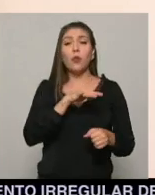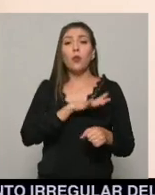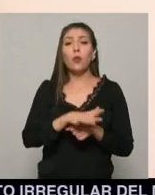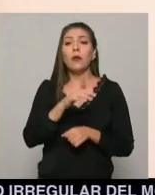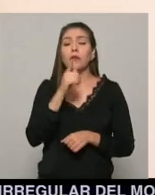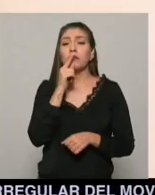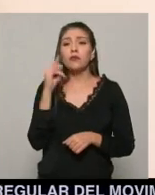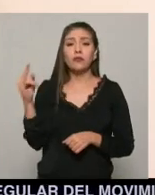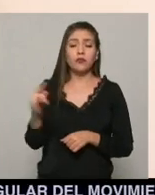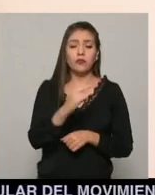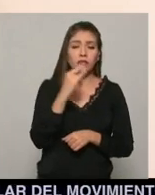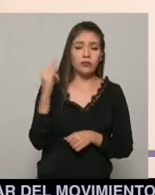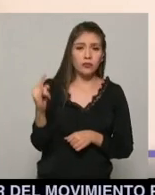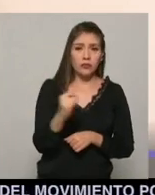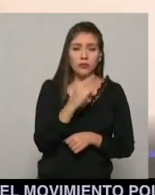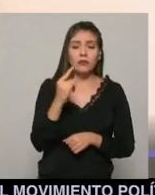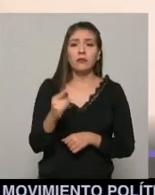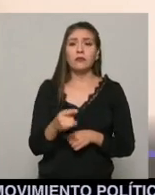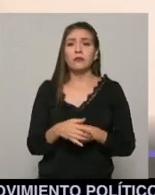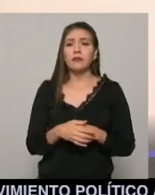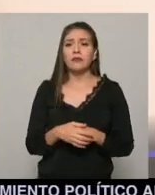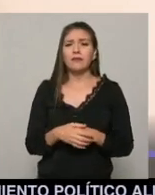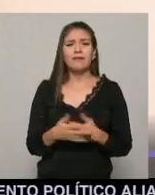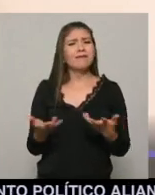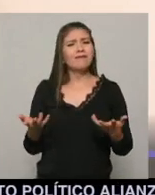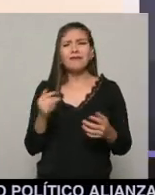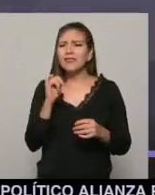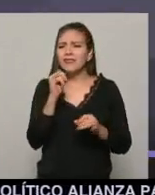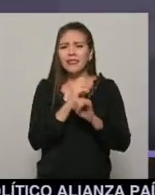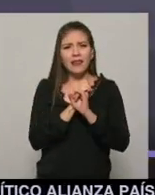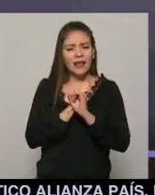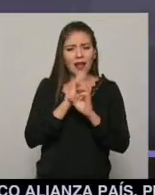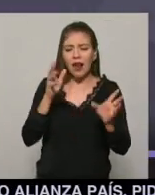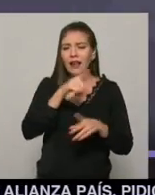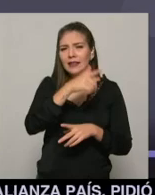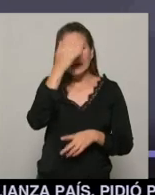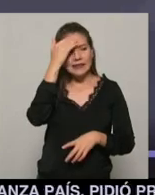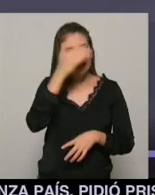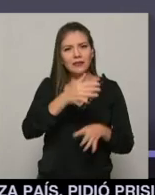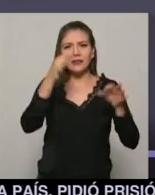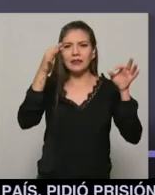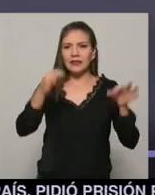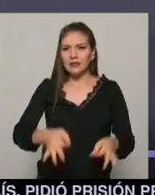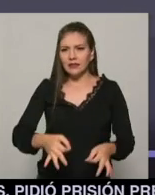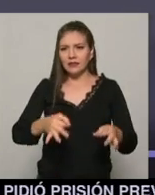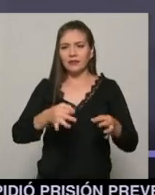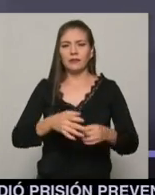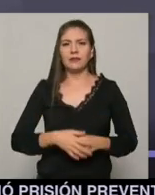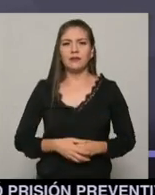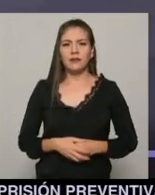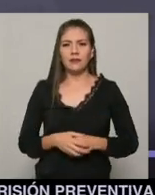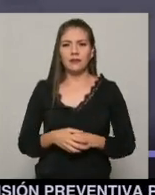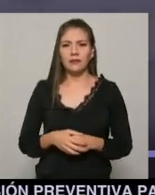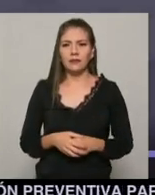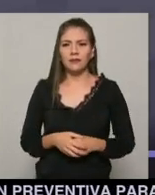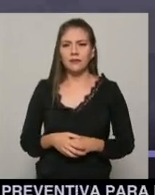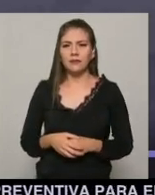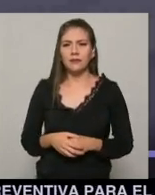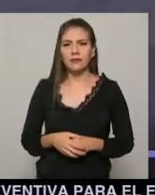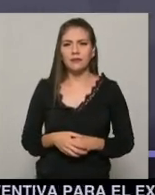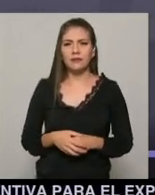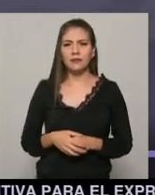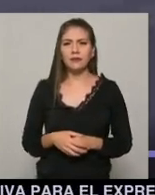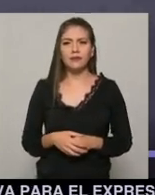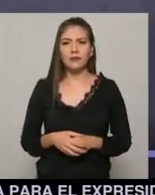ahí, qué patrulla... No, eso lo saben perfectamente bien. Los que sabemos de que hemos estado de